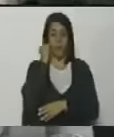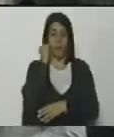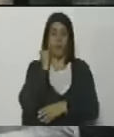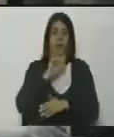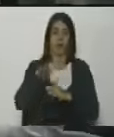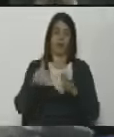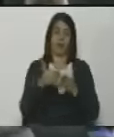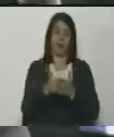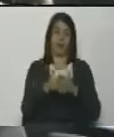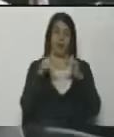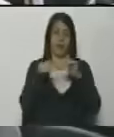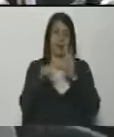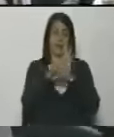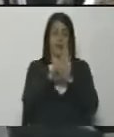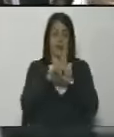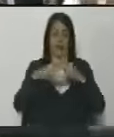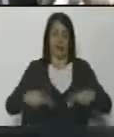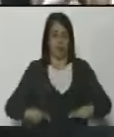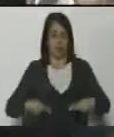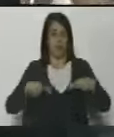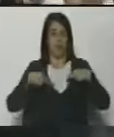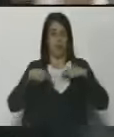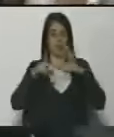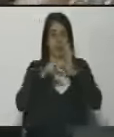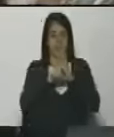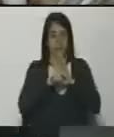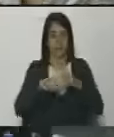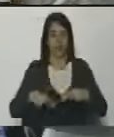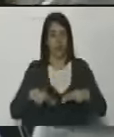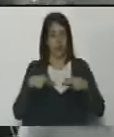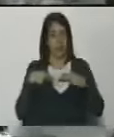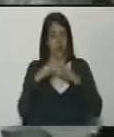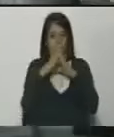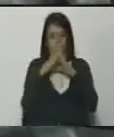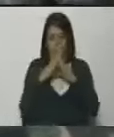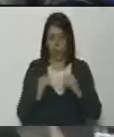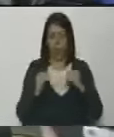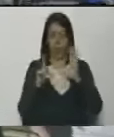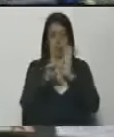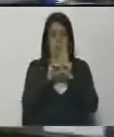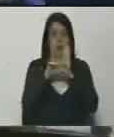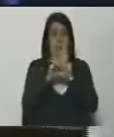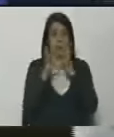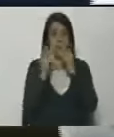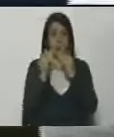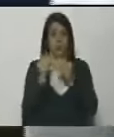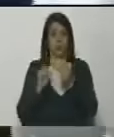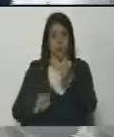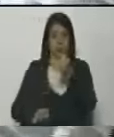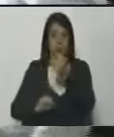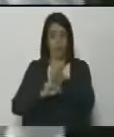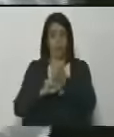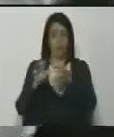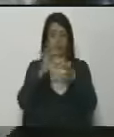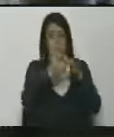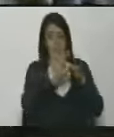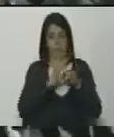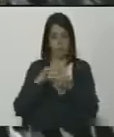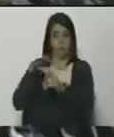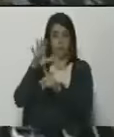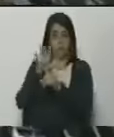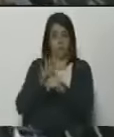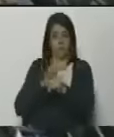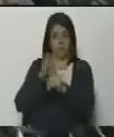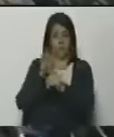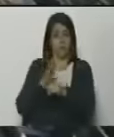diputado, por esta ley tan humana, por esta ley tan humanista, por esta ley cargada de solidaridad, de compasión